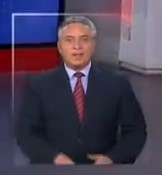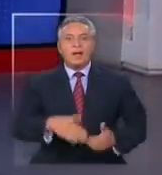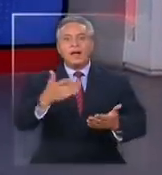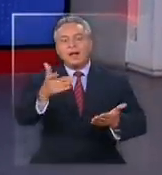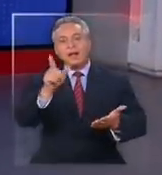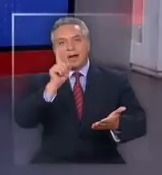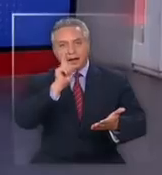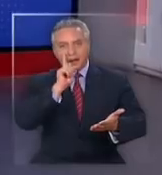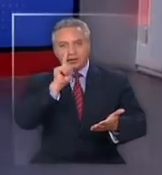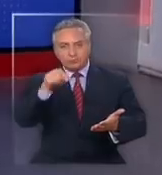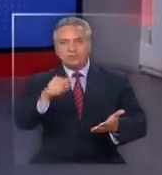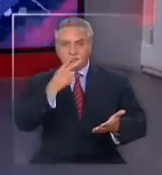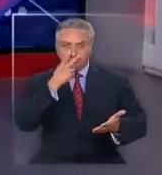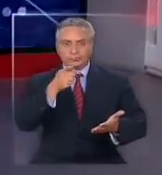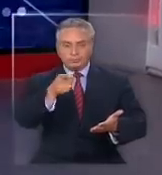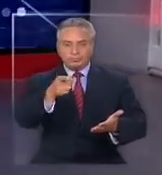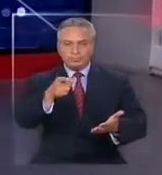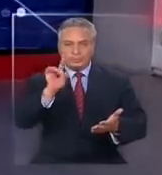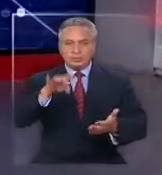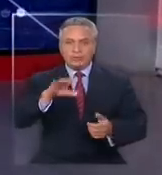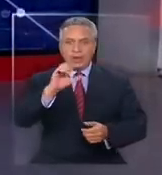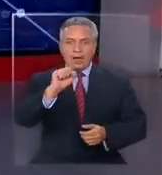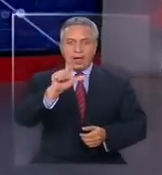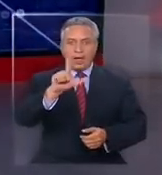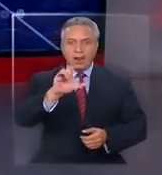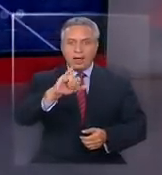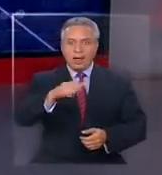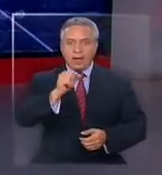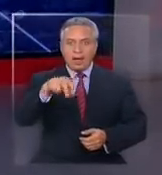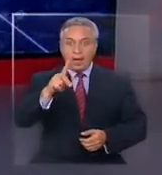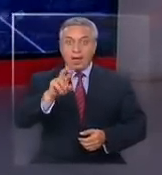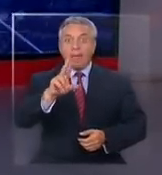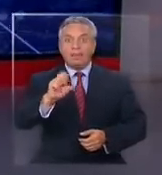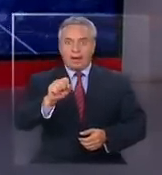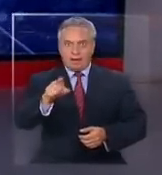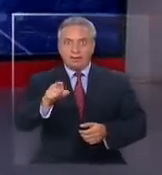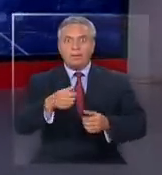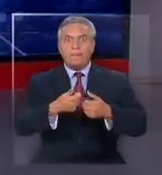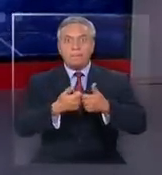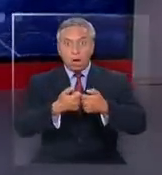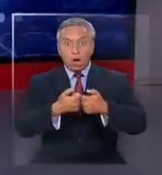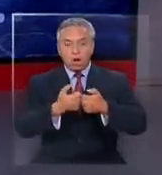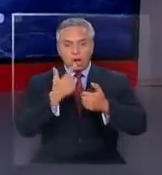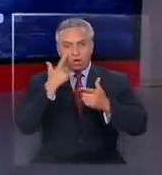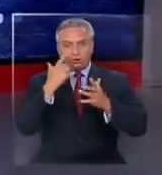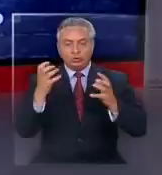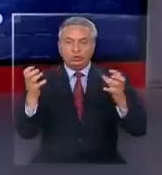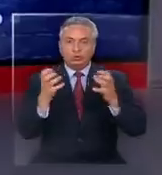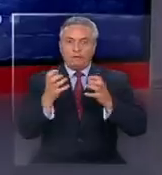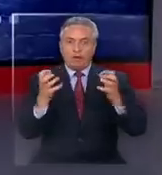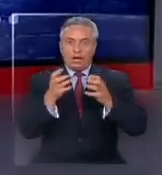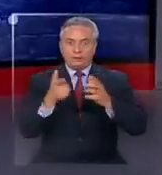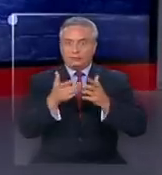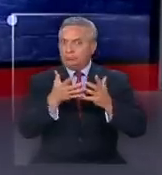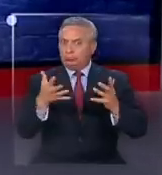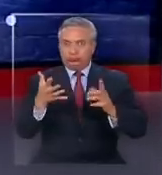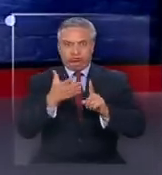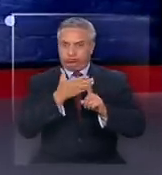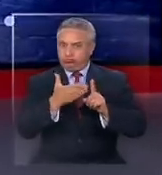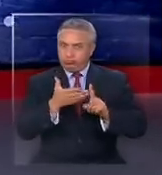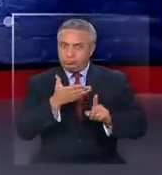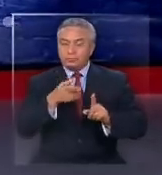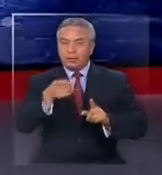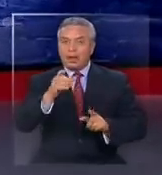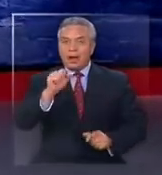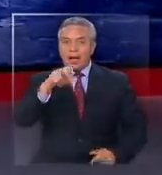Ayer conocimos el caso de Alejandra, una joven víctima de violencia extrema en el pololeo, y hoy conoceremos el testimonio de Angélica, víctima